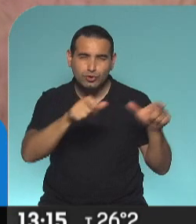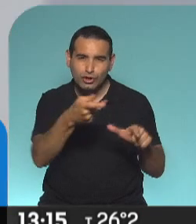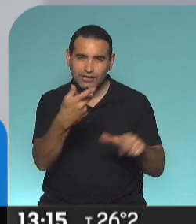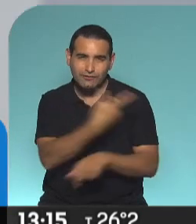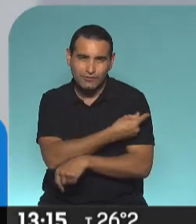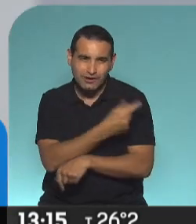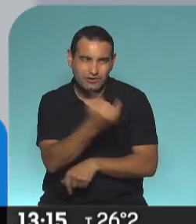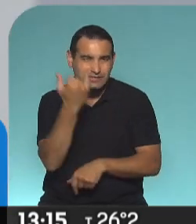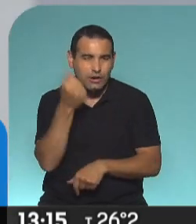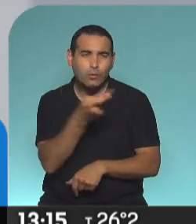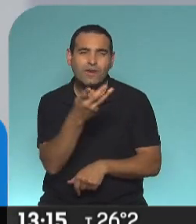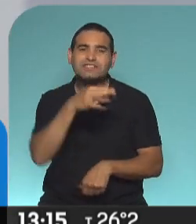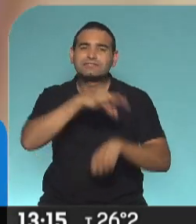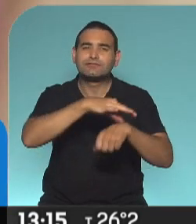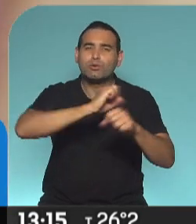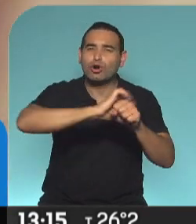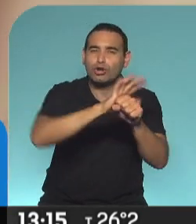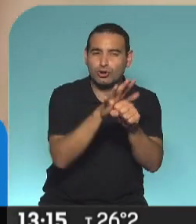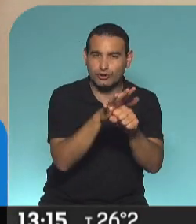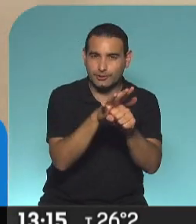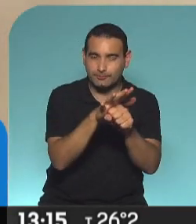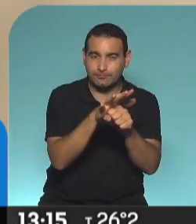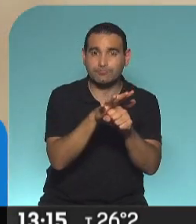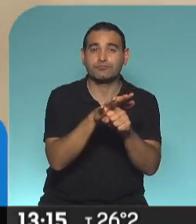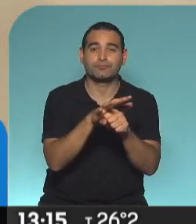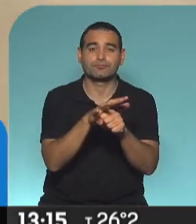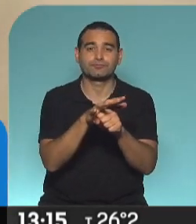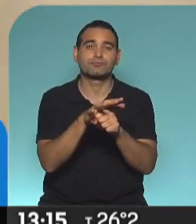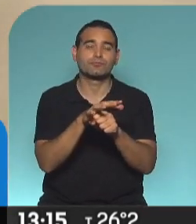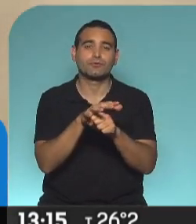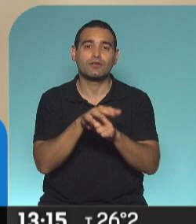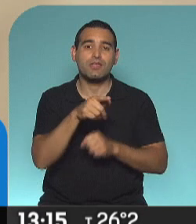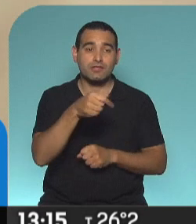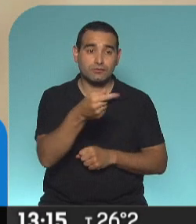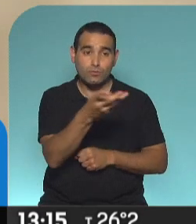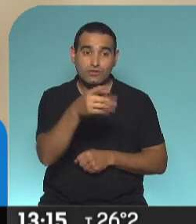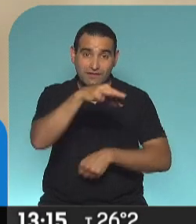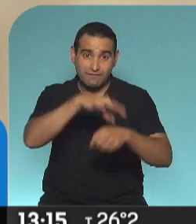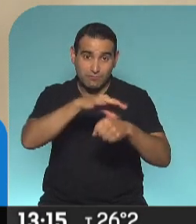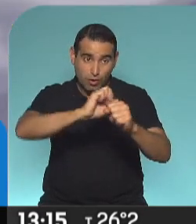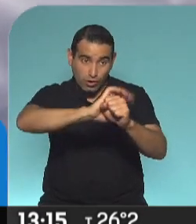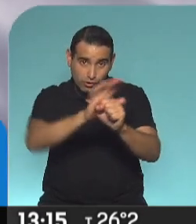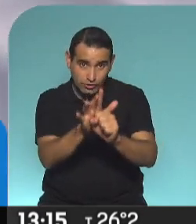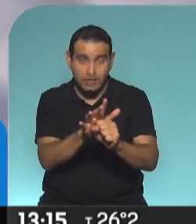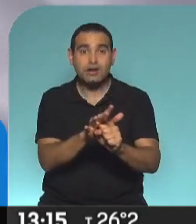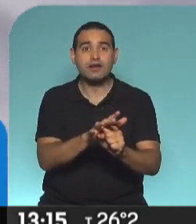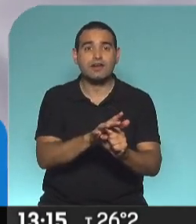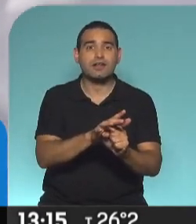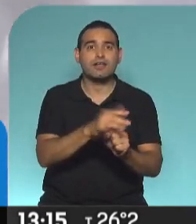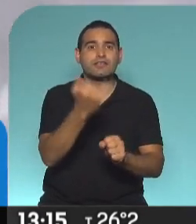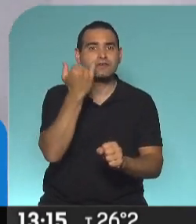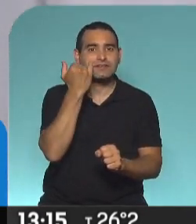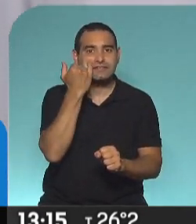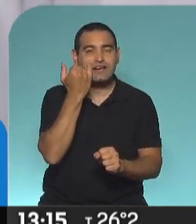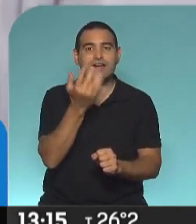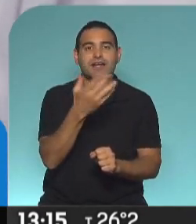tienen comida en el seguimiento lo que se hace es se mira cuántos de estos que tuvieron cobit tienen plas estuvieron en la